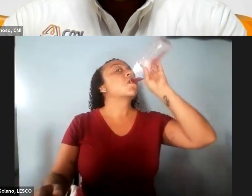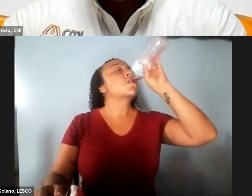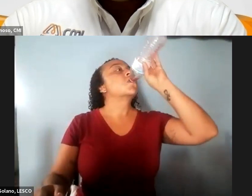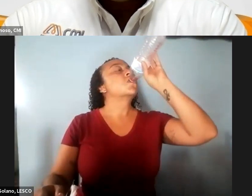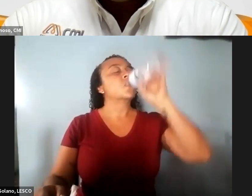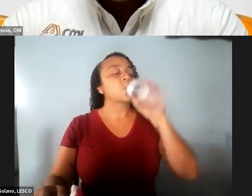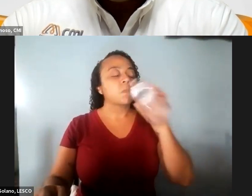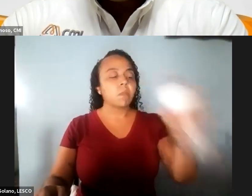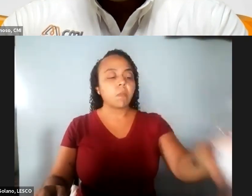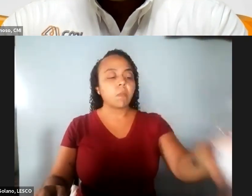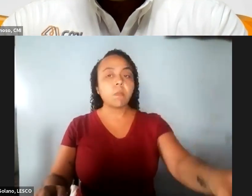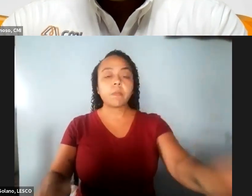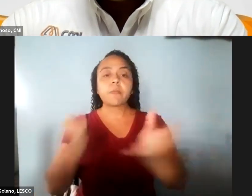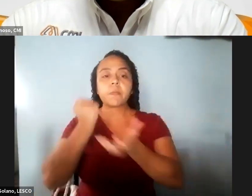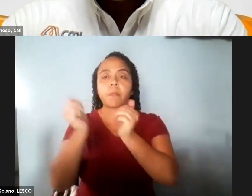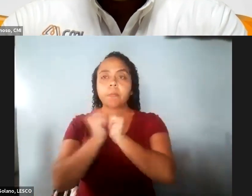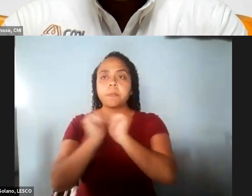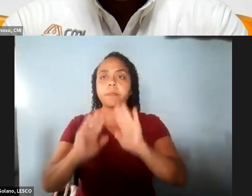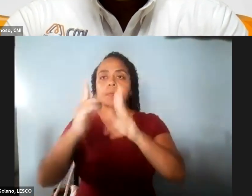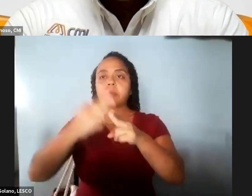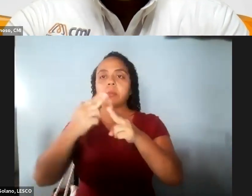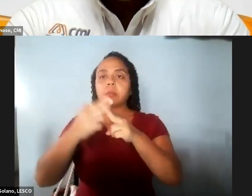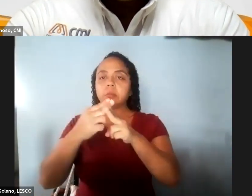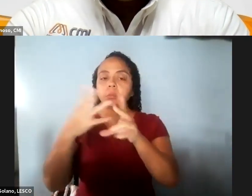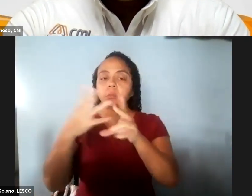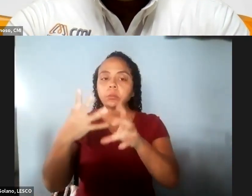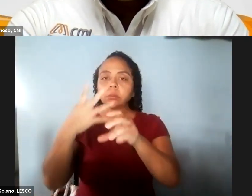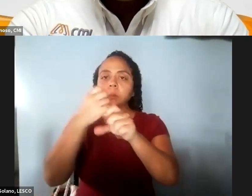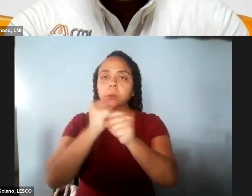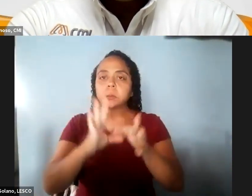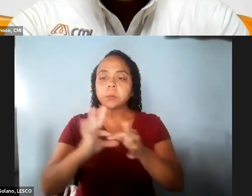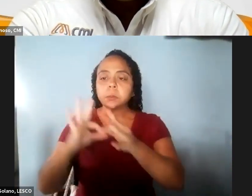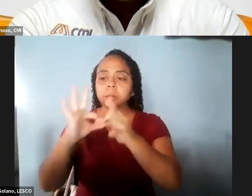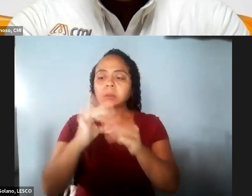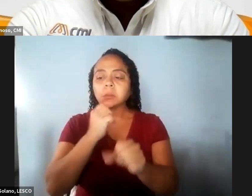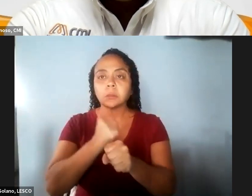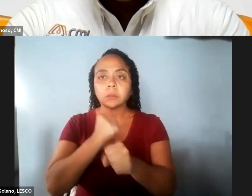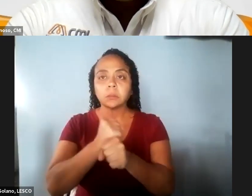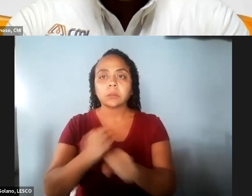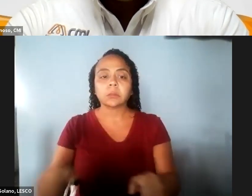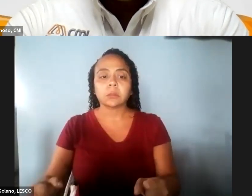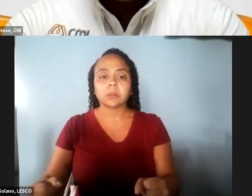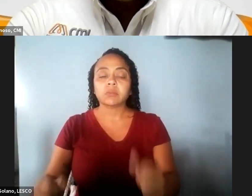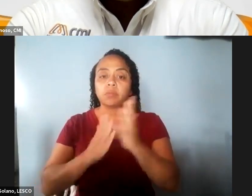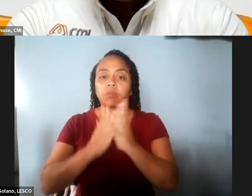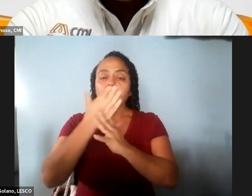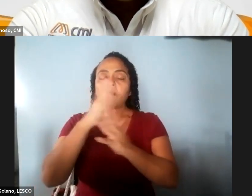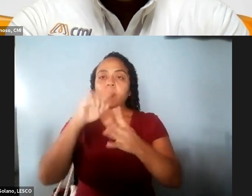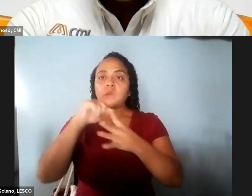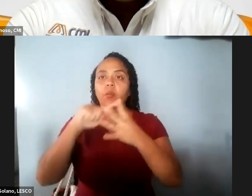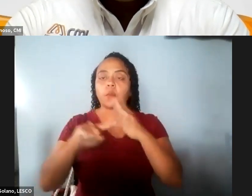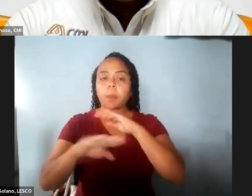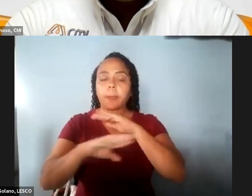excelentes retornos concretamente las redes han estado trabajando a través de los cuatro pilares que